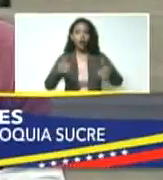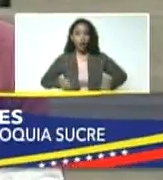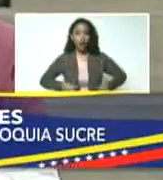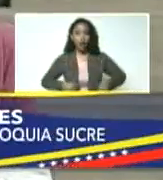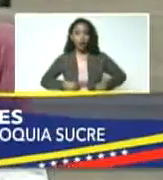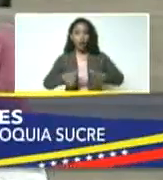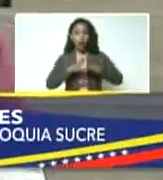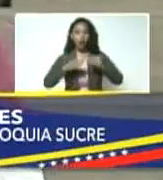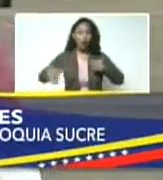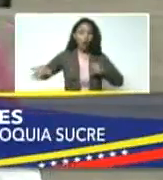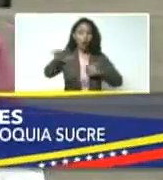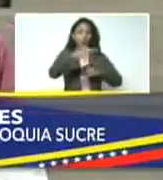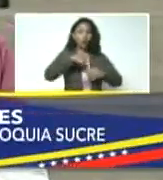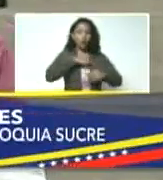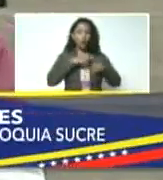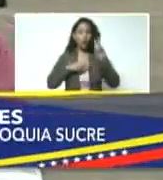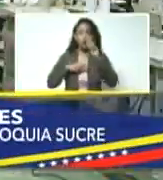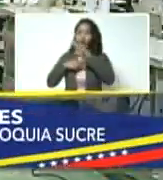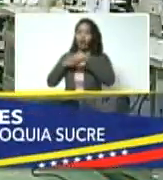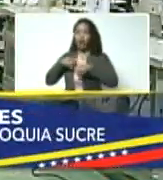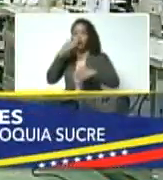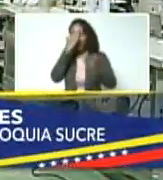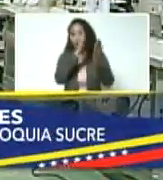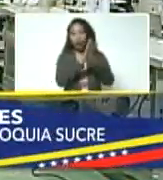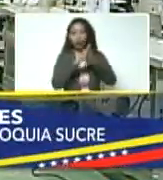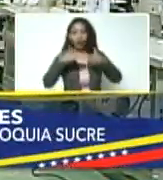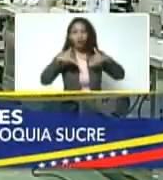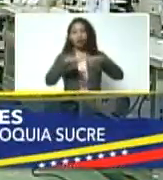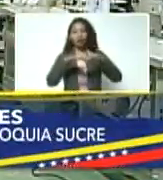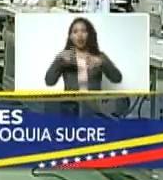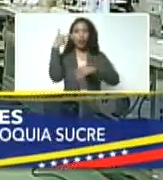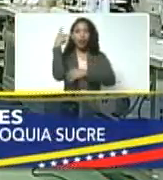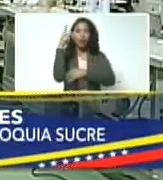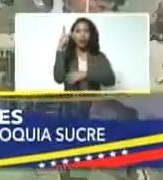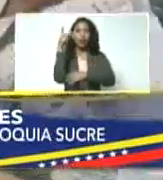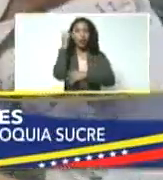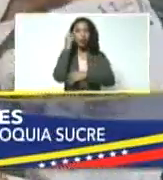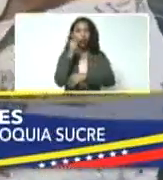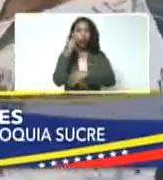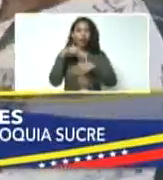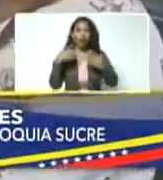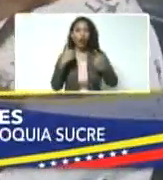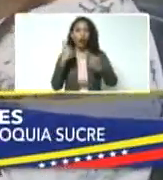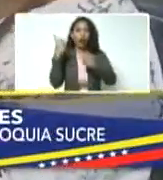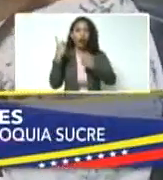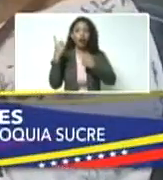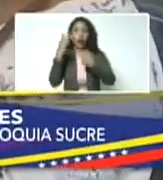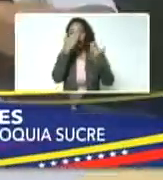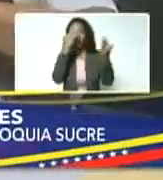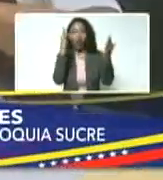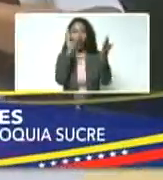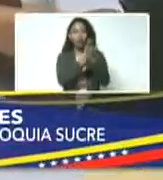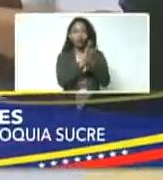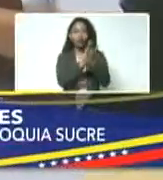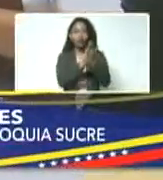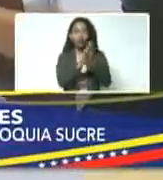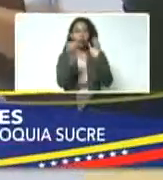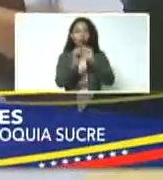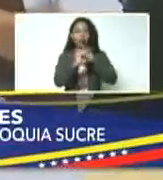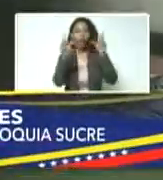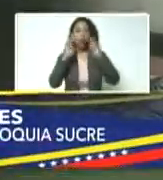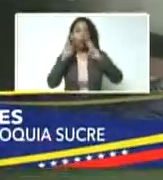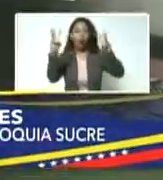de todos, como lo estamos viendo en este frente textil de la parroquia Sucre, que ha sido un frente